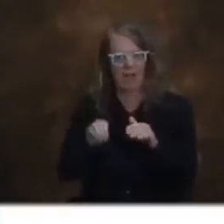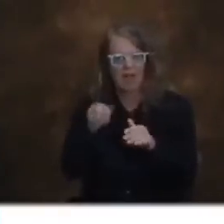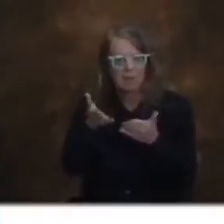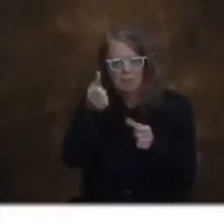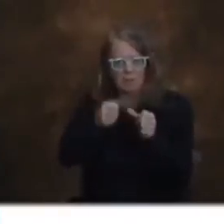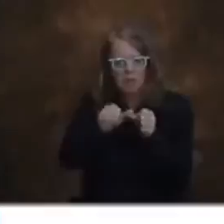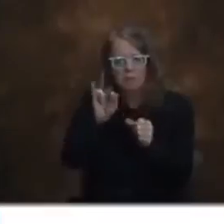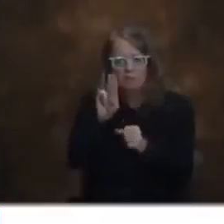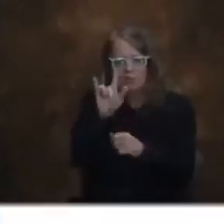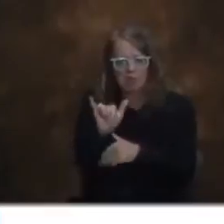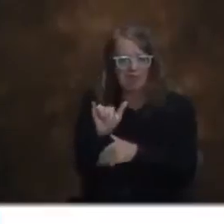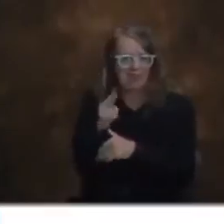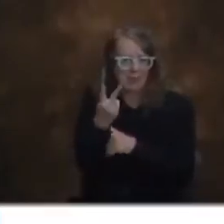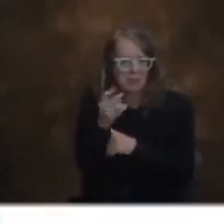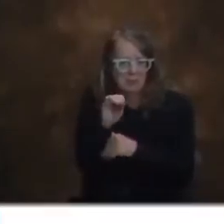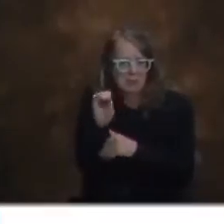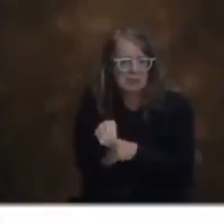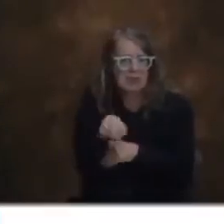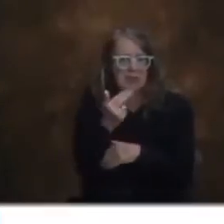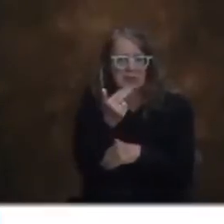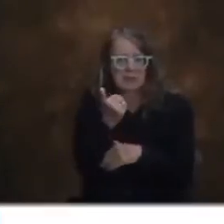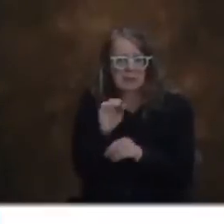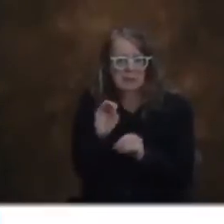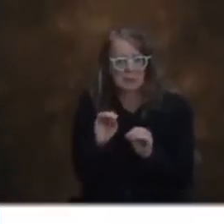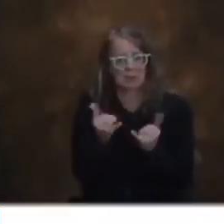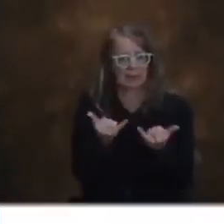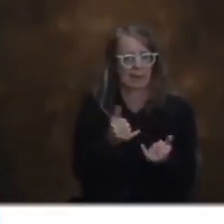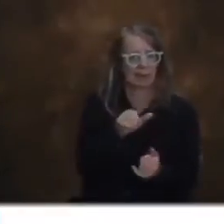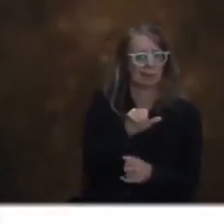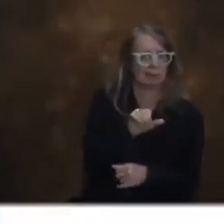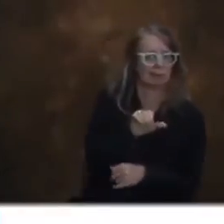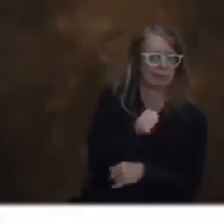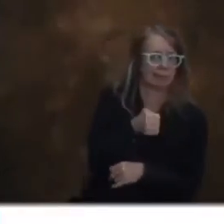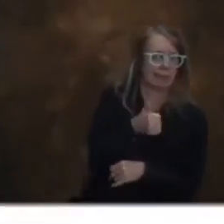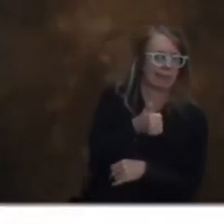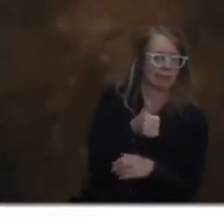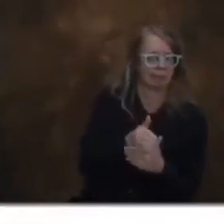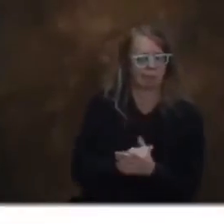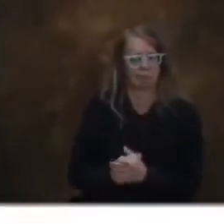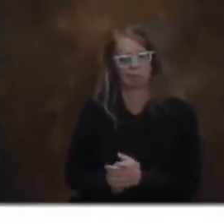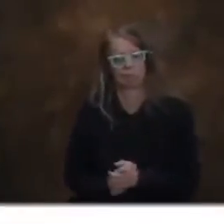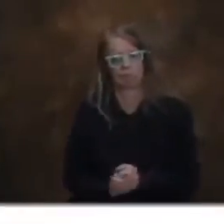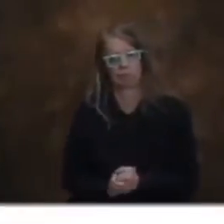se pueden recordar que estábamos viendo porcentajes del 2%